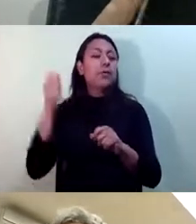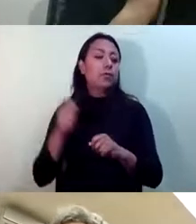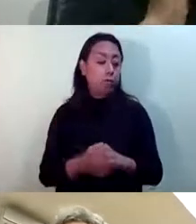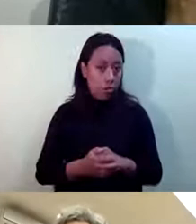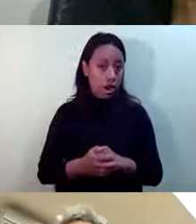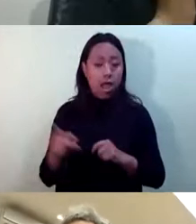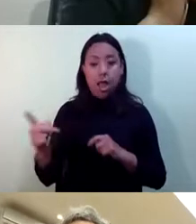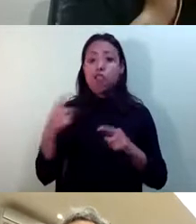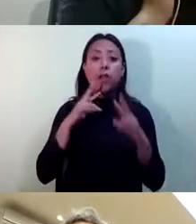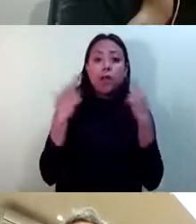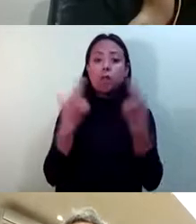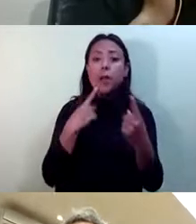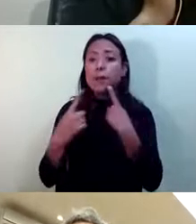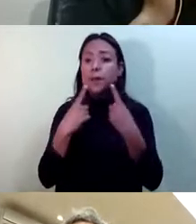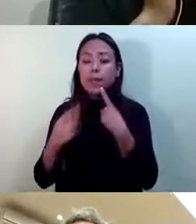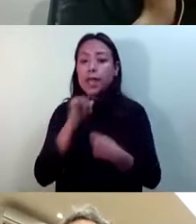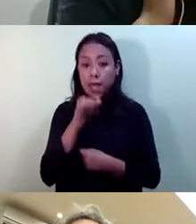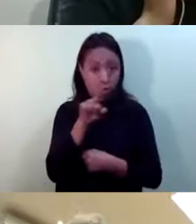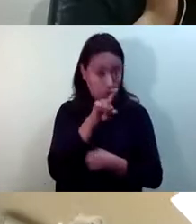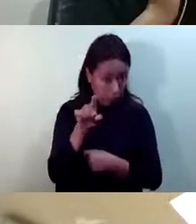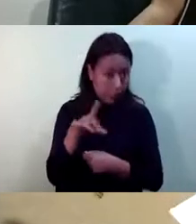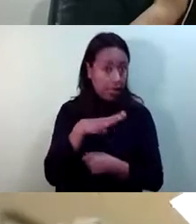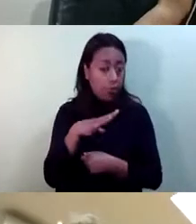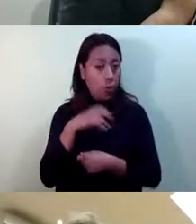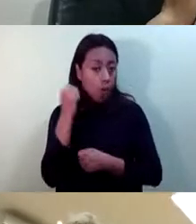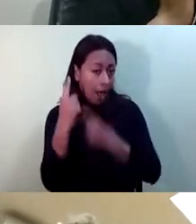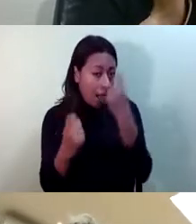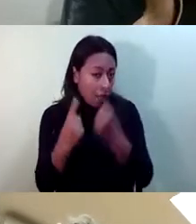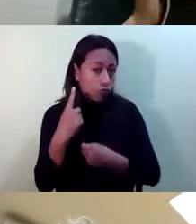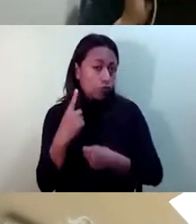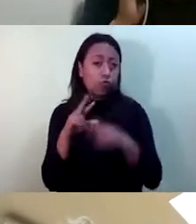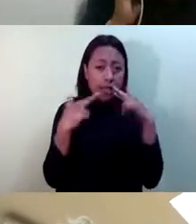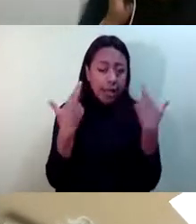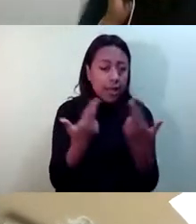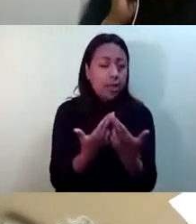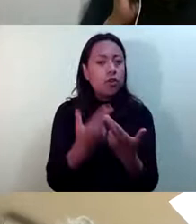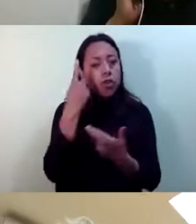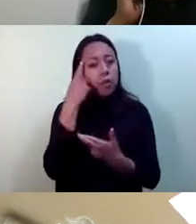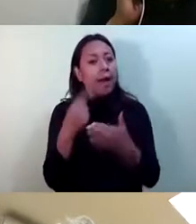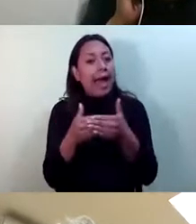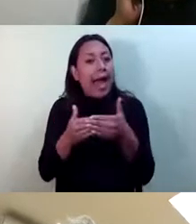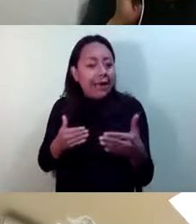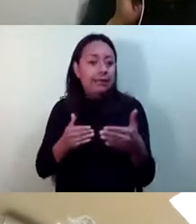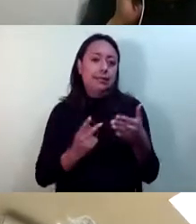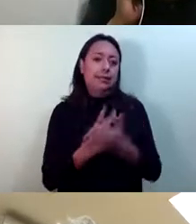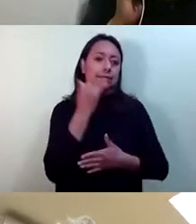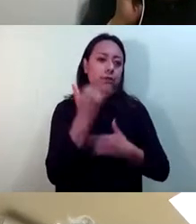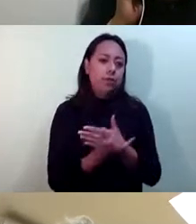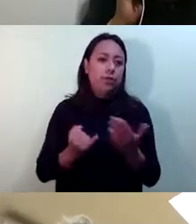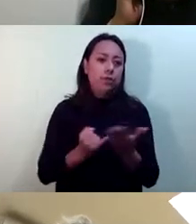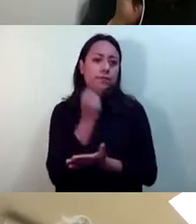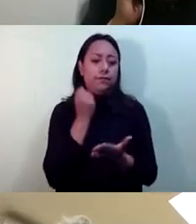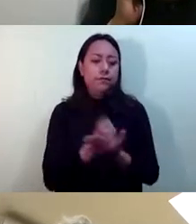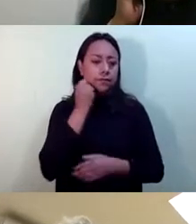de magistrados para conocer su punto de vista antes de elaborar el proyecto de dictamen, porque tampoco hace una referencia el